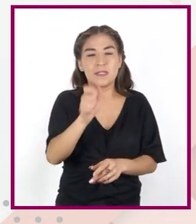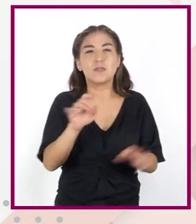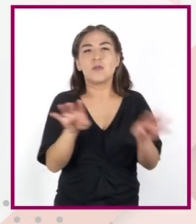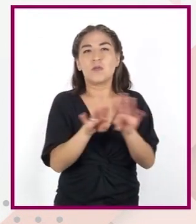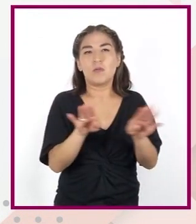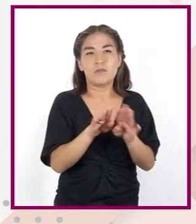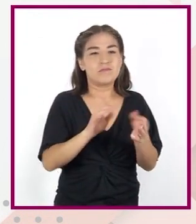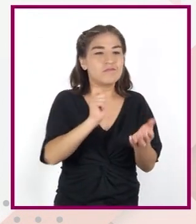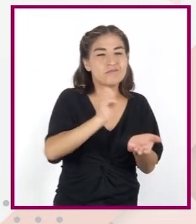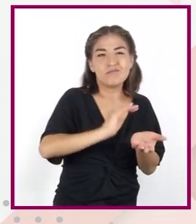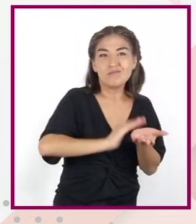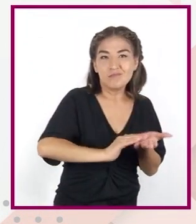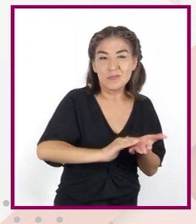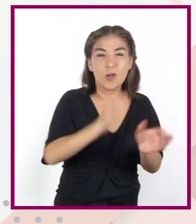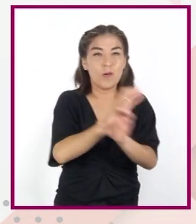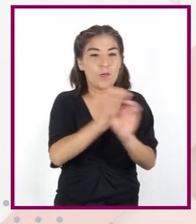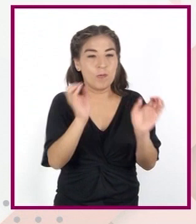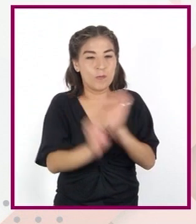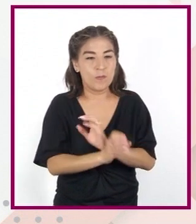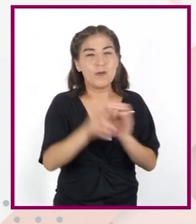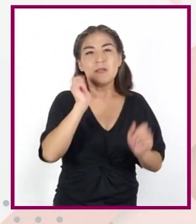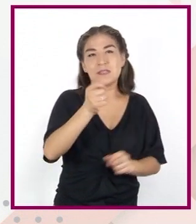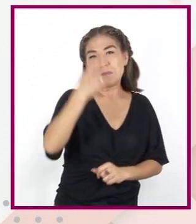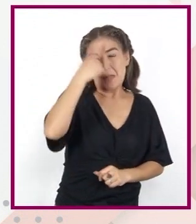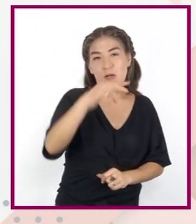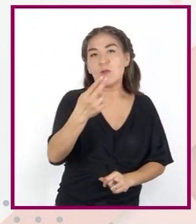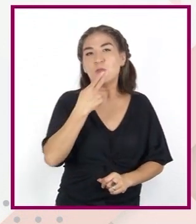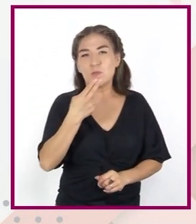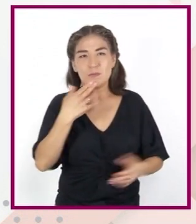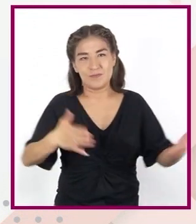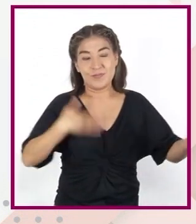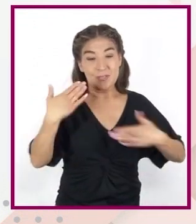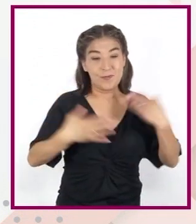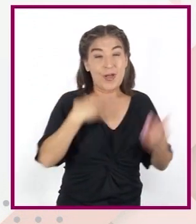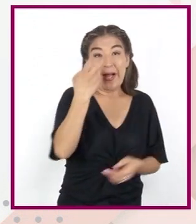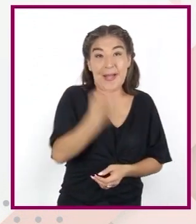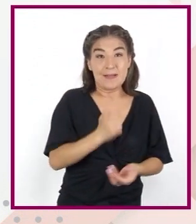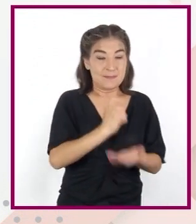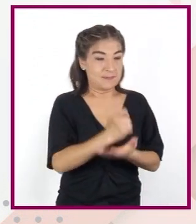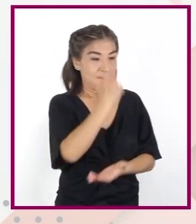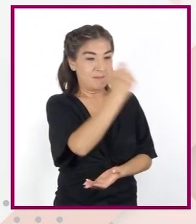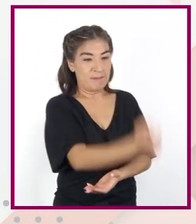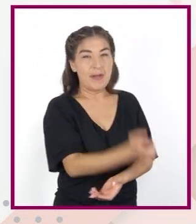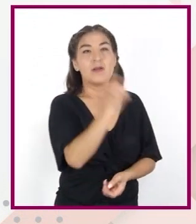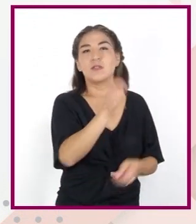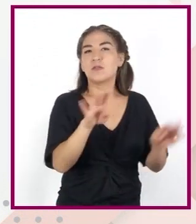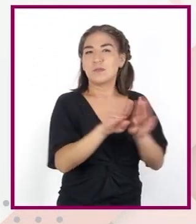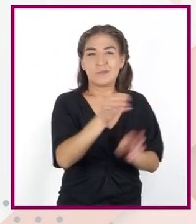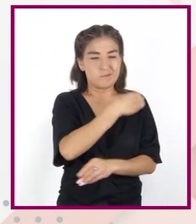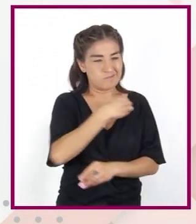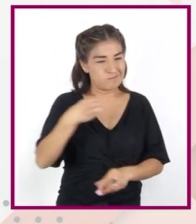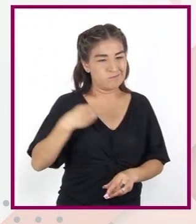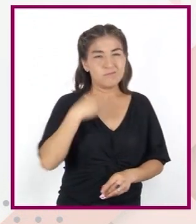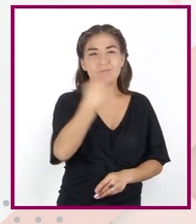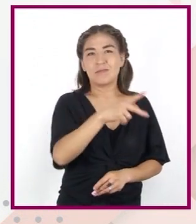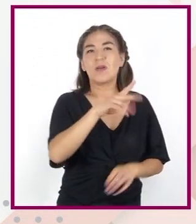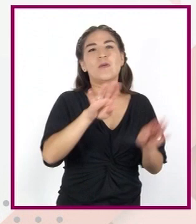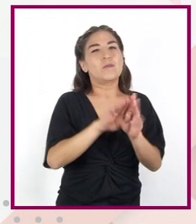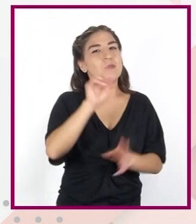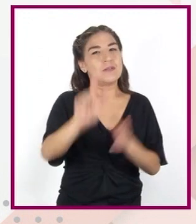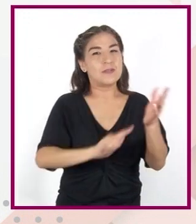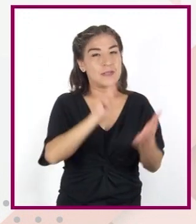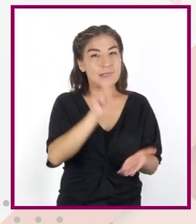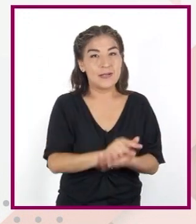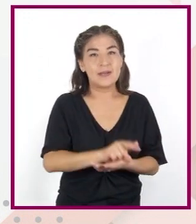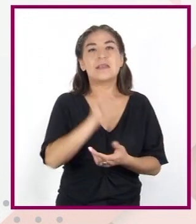dominio, la propiedad, uso y disfrute al corriente en el pago de todas sus obligaciones fiscales, consumo